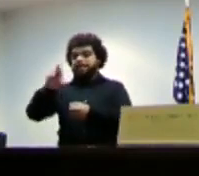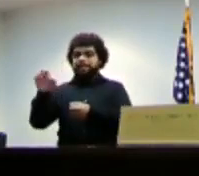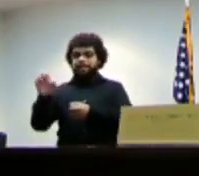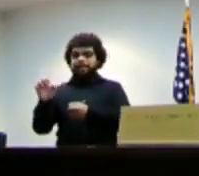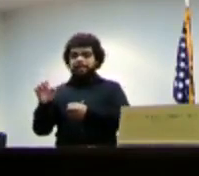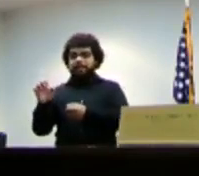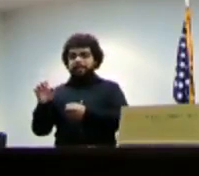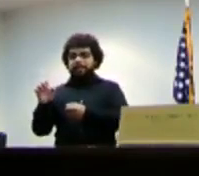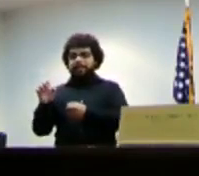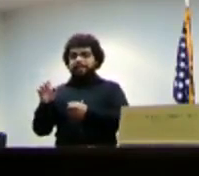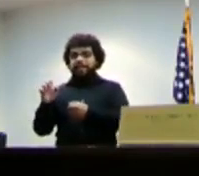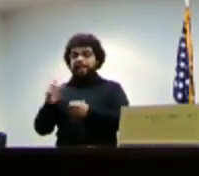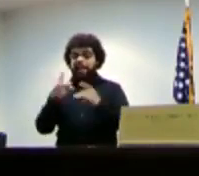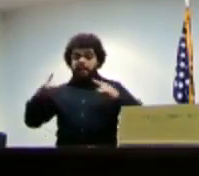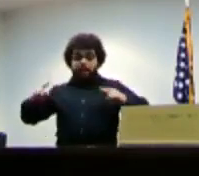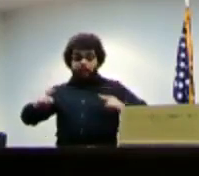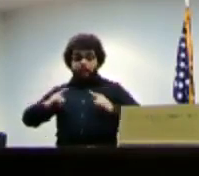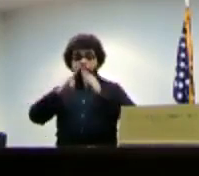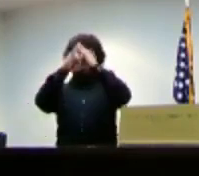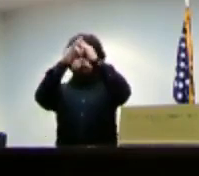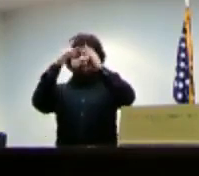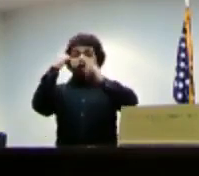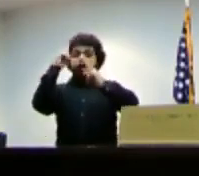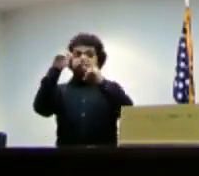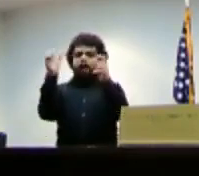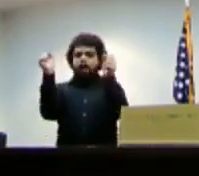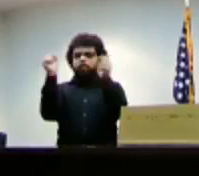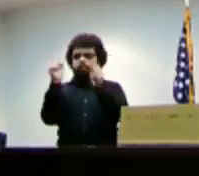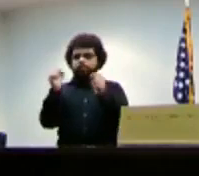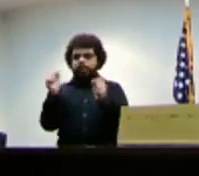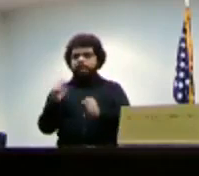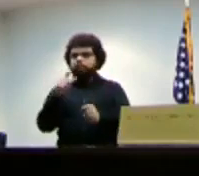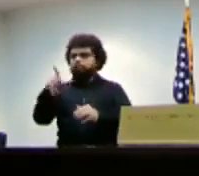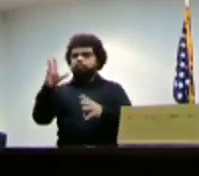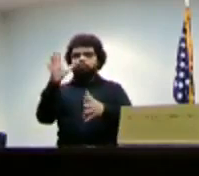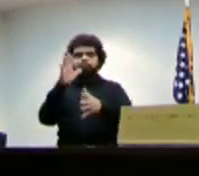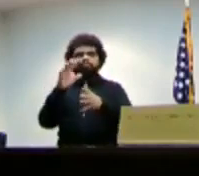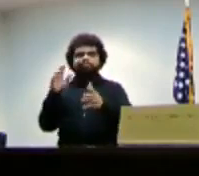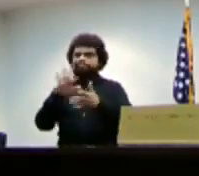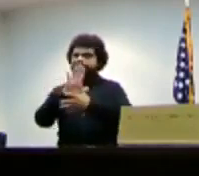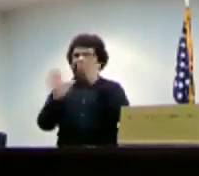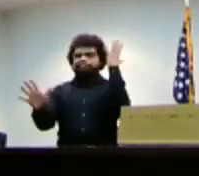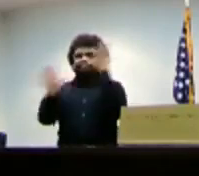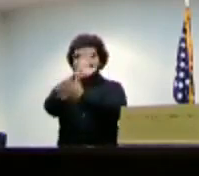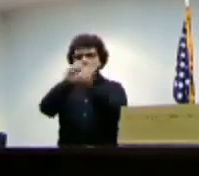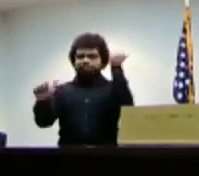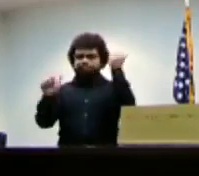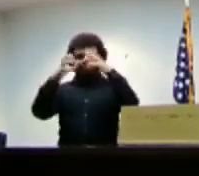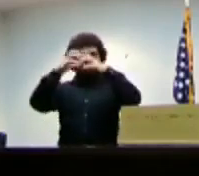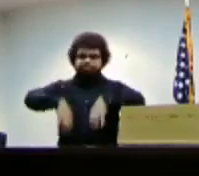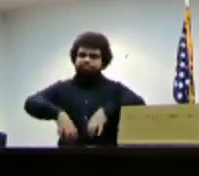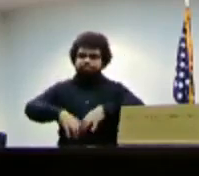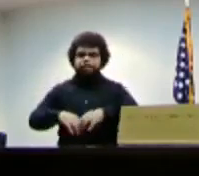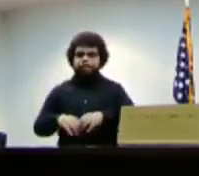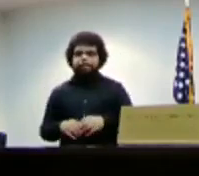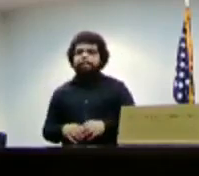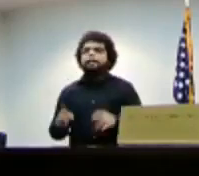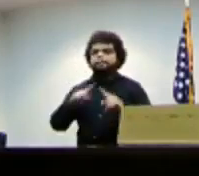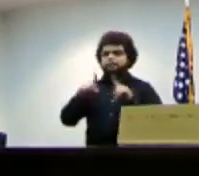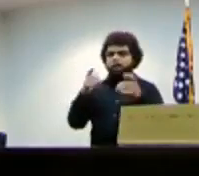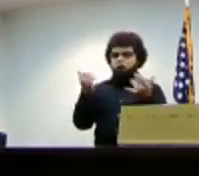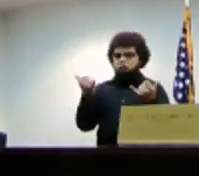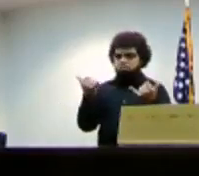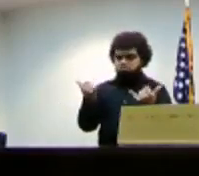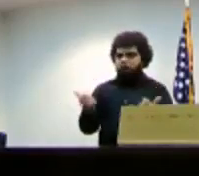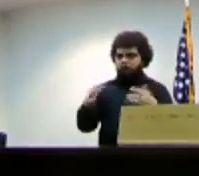las torres de enfriamiento. El huracán las destruyó. ¿Y ya se recuperaron? Se repararon con fondos de FEMA.